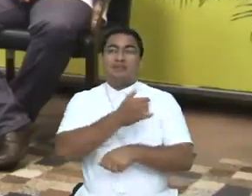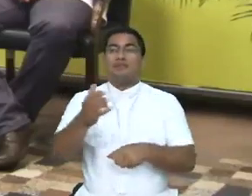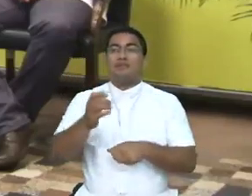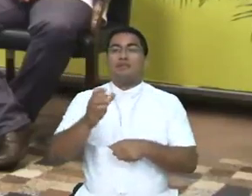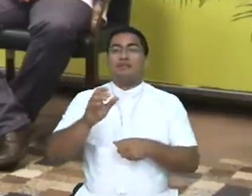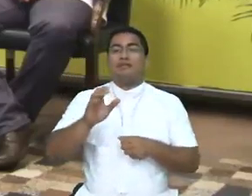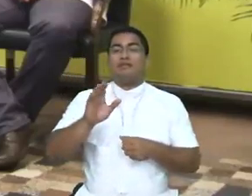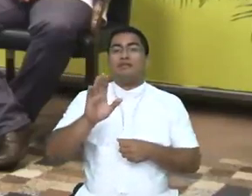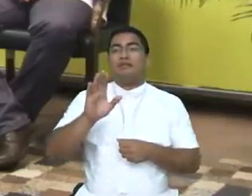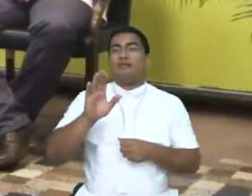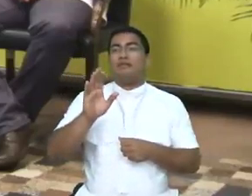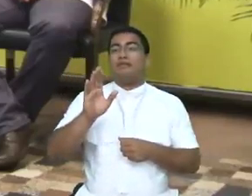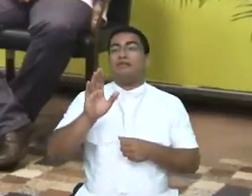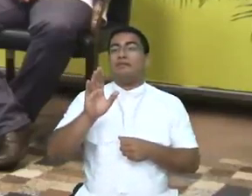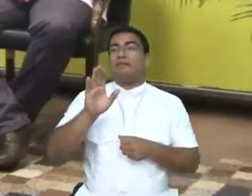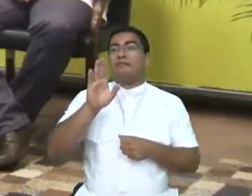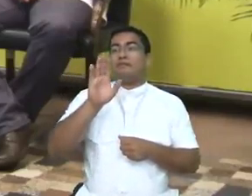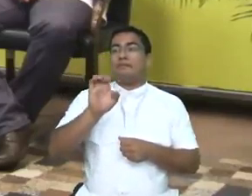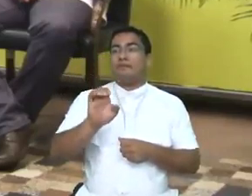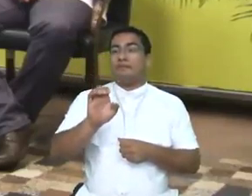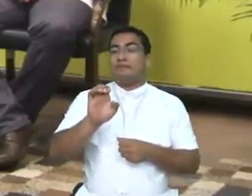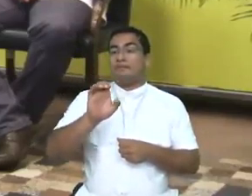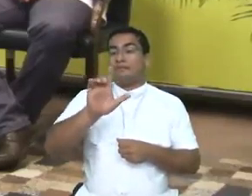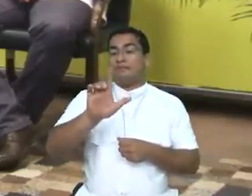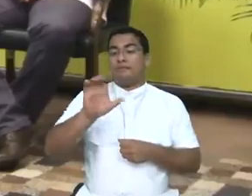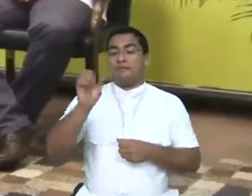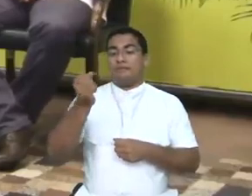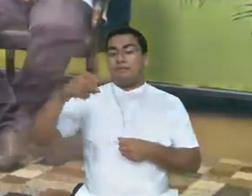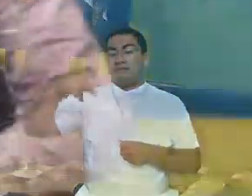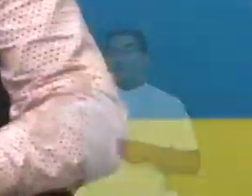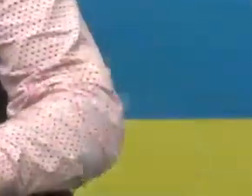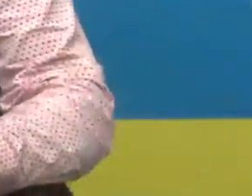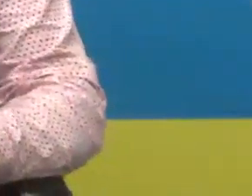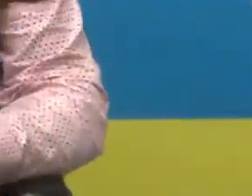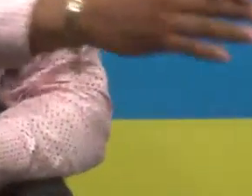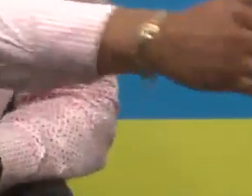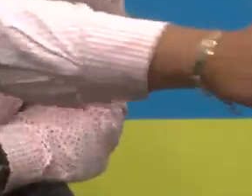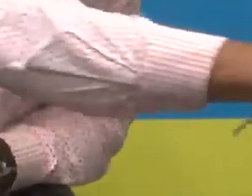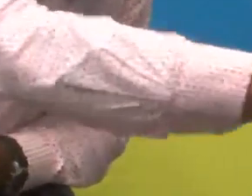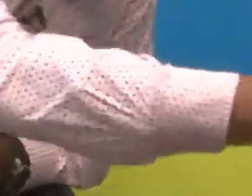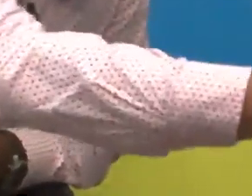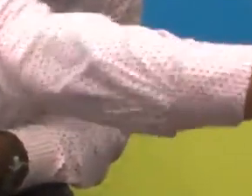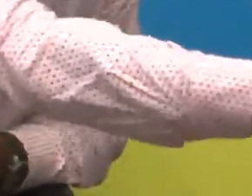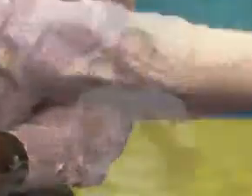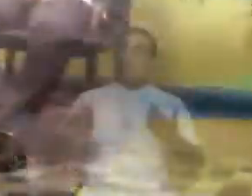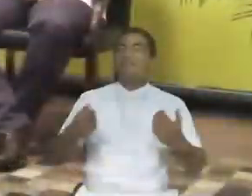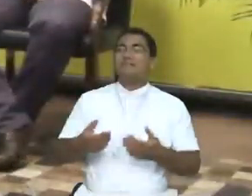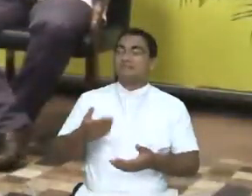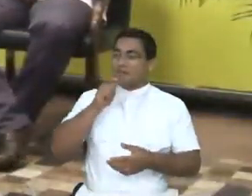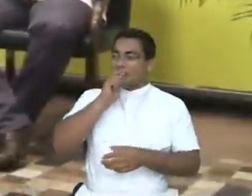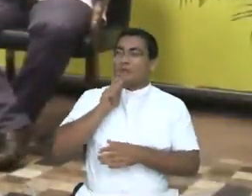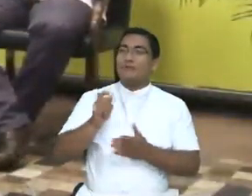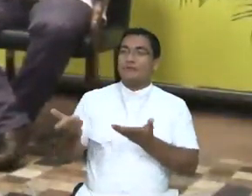Nacional, el Hospital Velespay, Fernando Velespay. Mucho gusto, doctor.